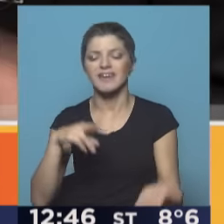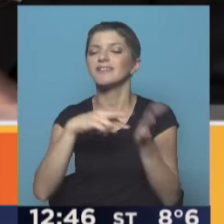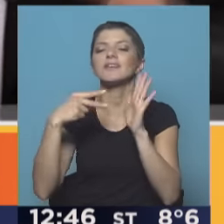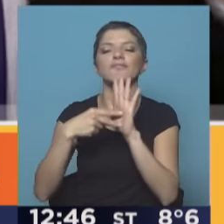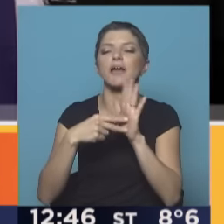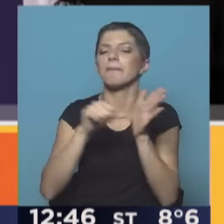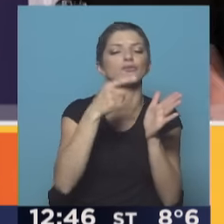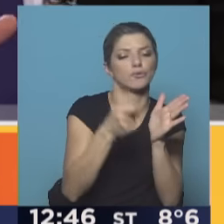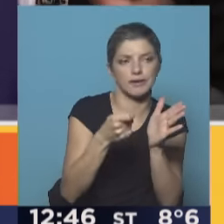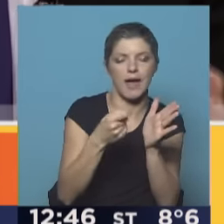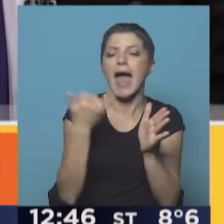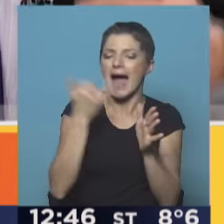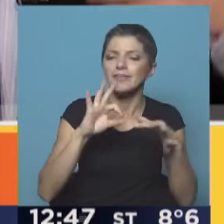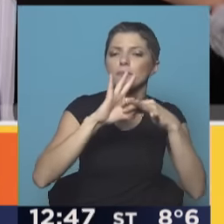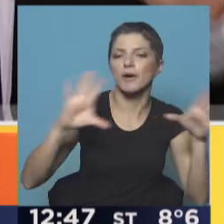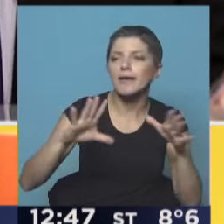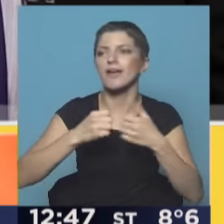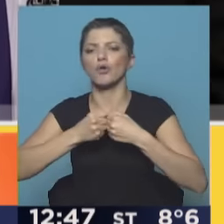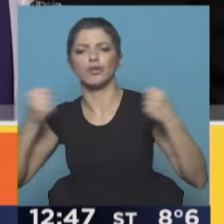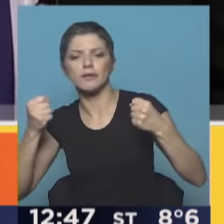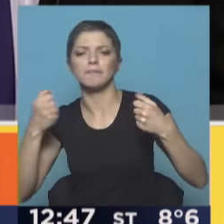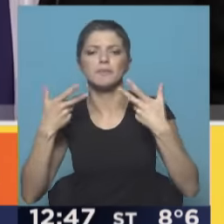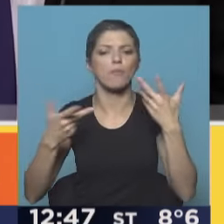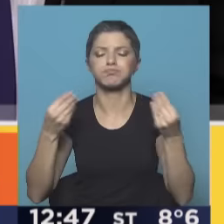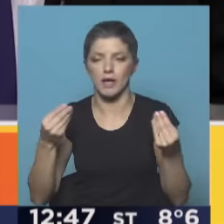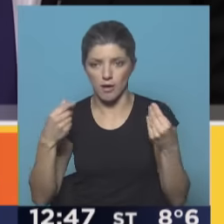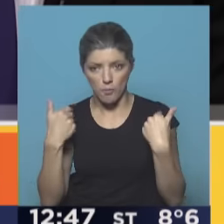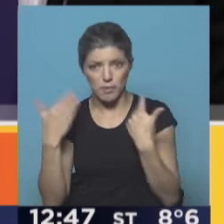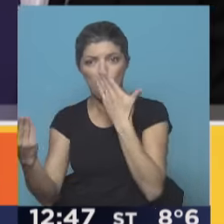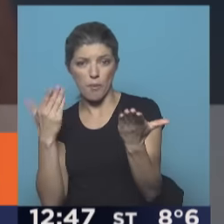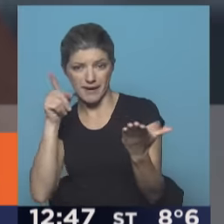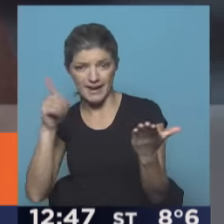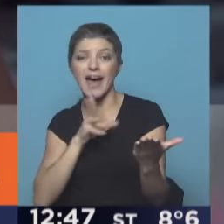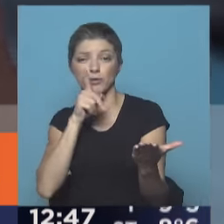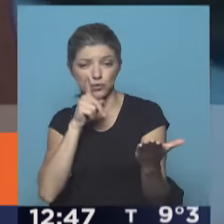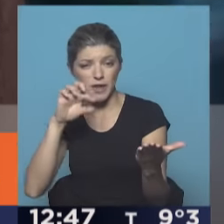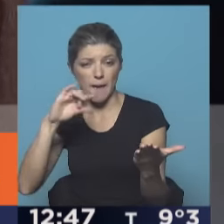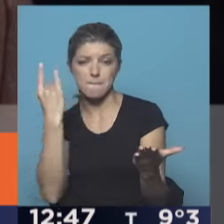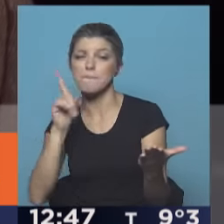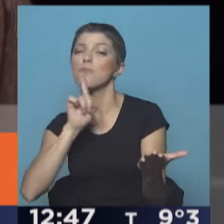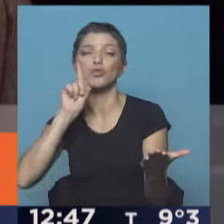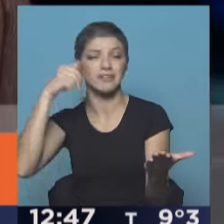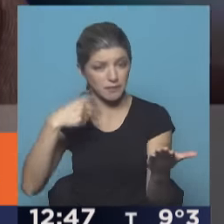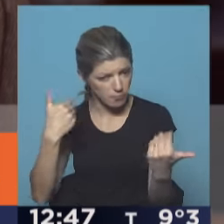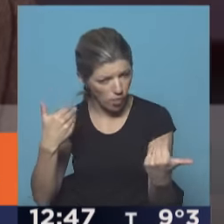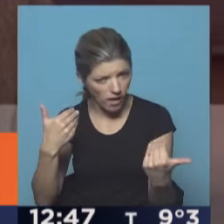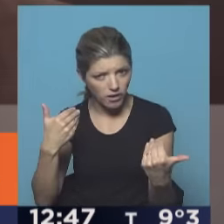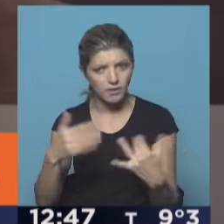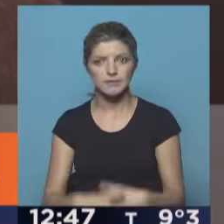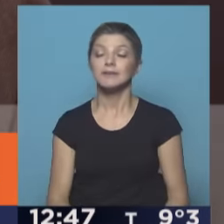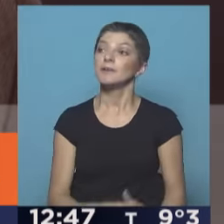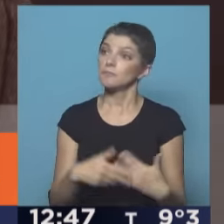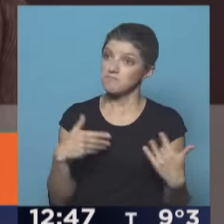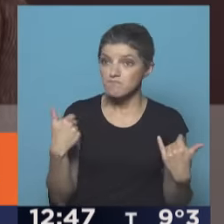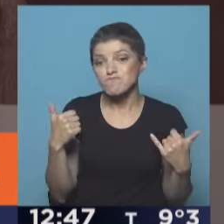Turquía es una democracia Un autoritarismo es algo a medio camino se lo puede comparar con la Rusia de Putin por ejemplo eh No está mal la